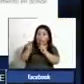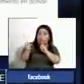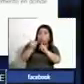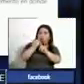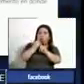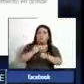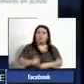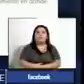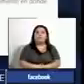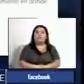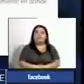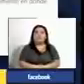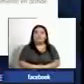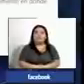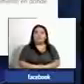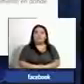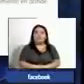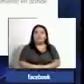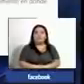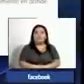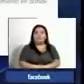COVID-19.